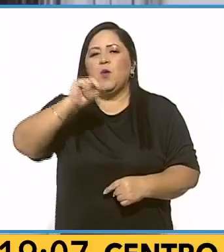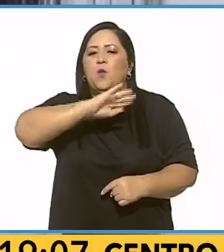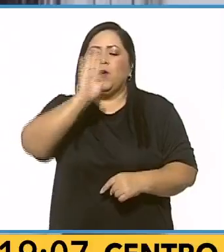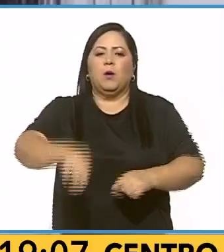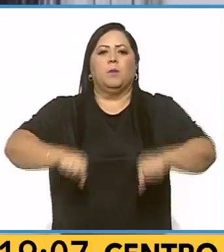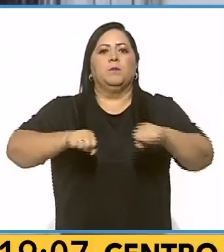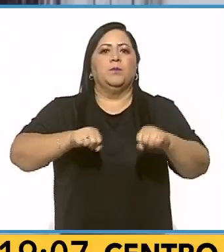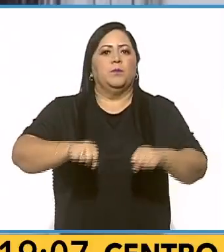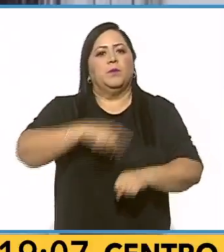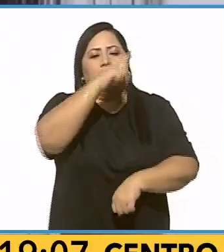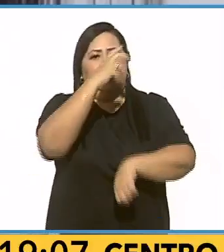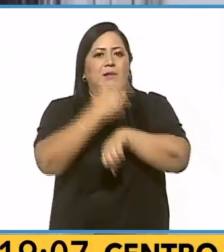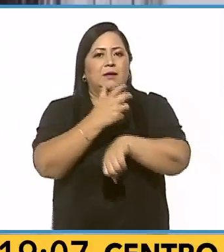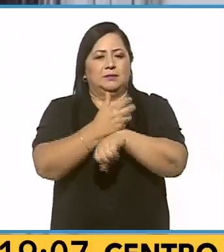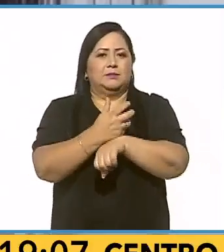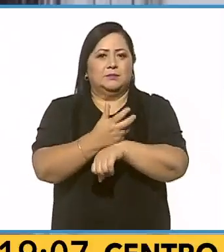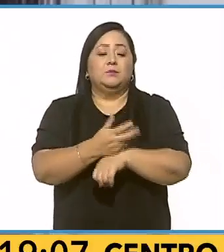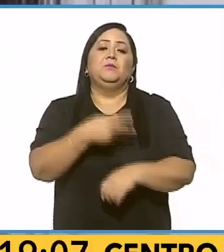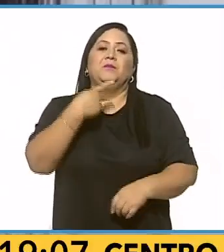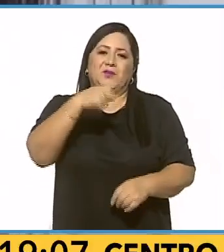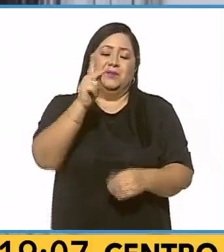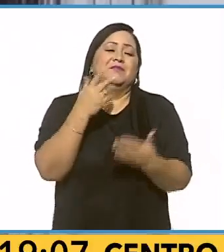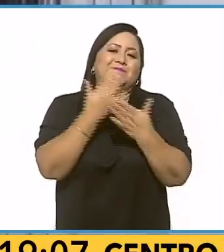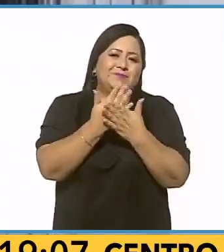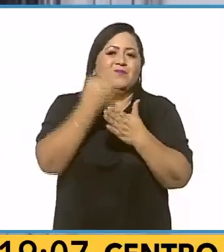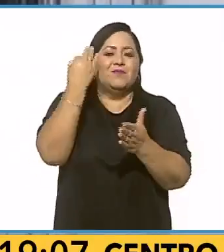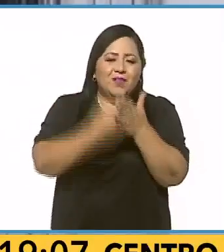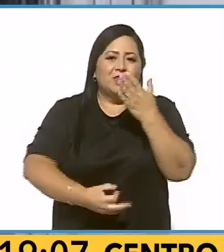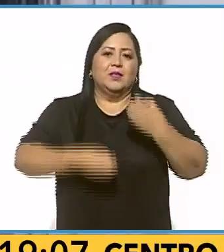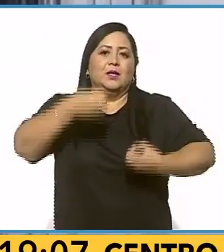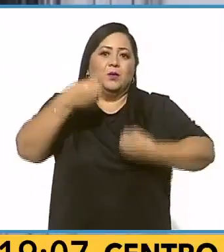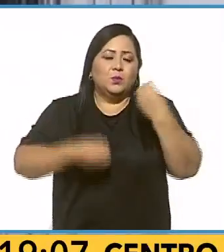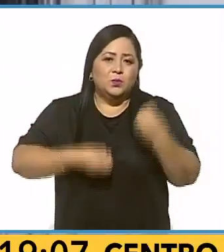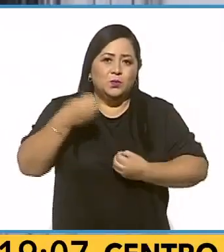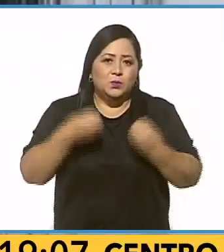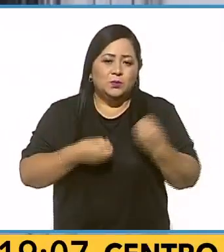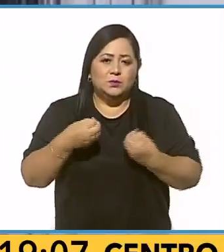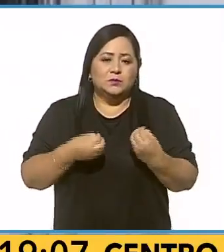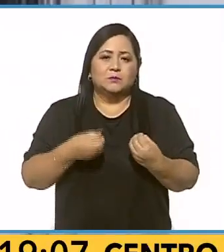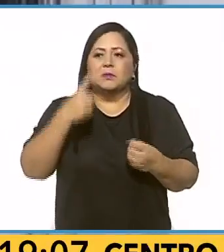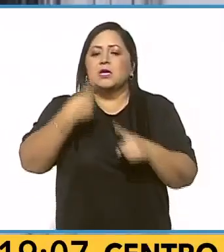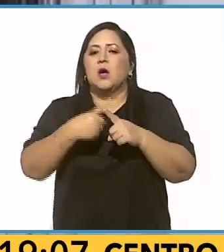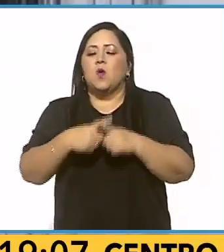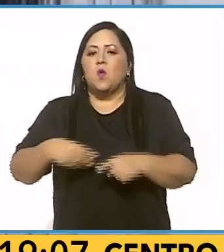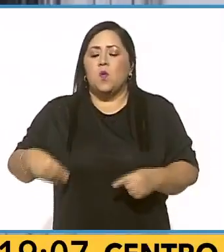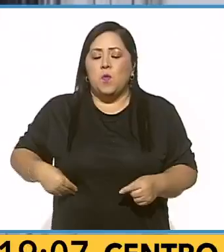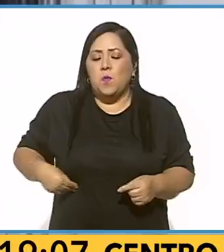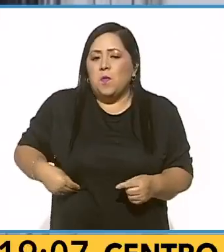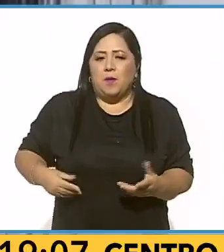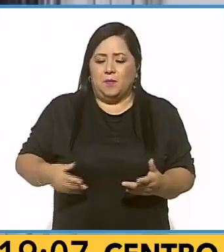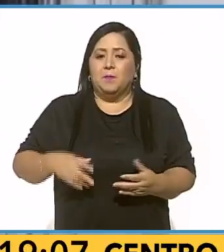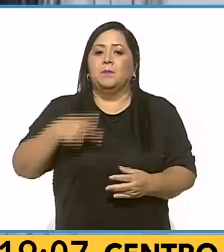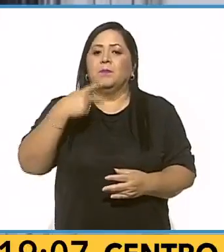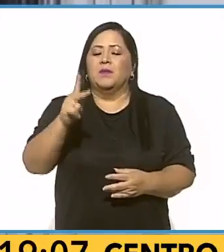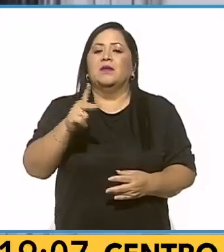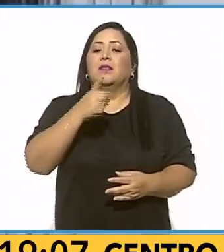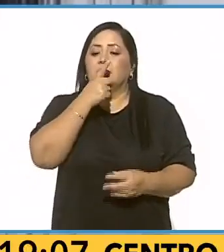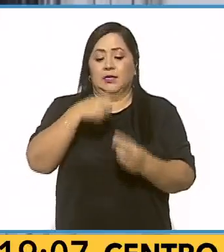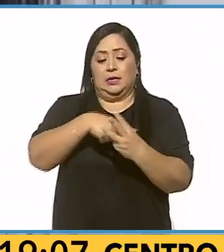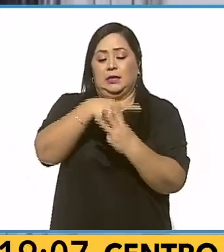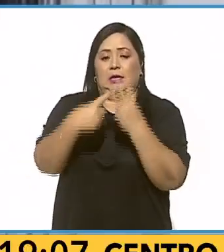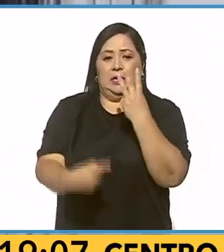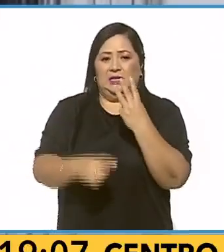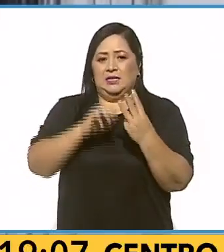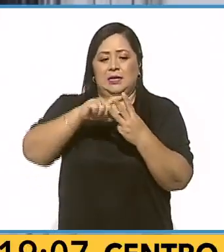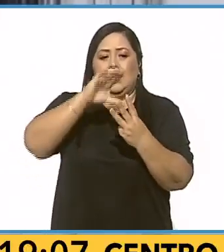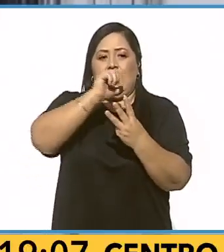manera un tanto anticipada, porque aún faltaría el juicio y faltaría ver si son declarados culpables, pero el que ocurre de manera anticipada tiene que ver con que los tres casos,